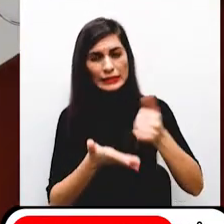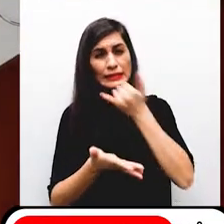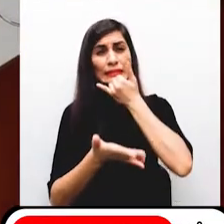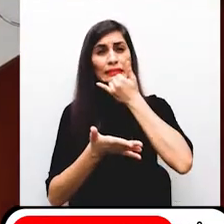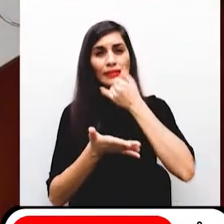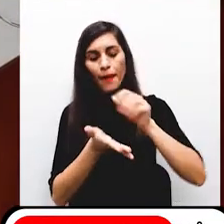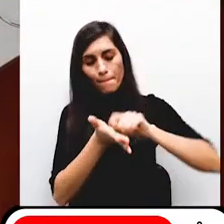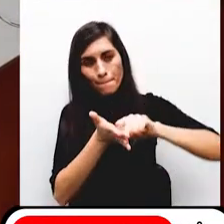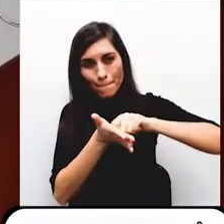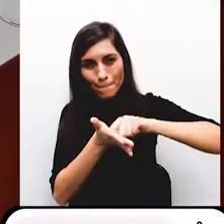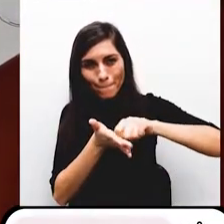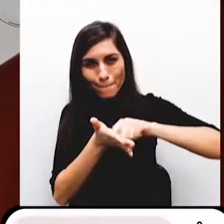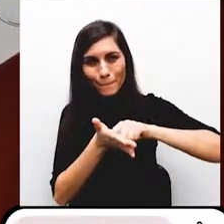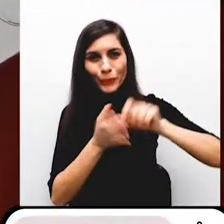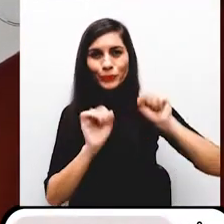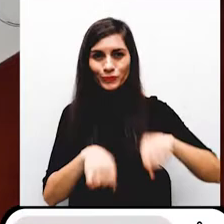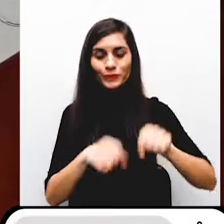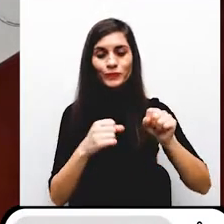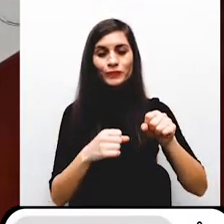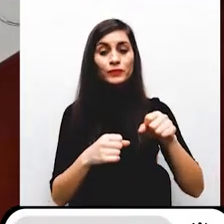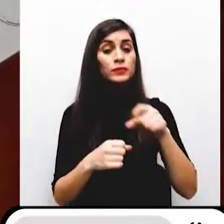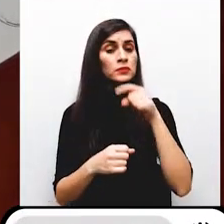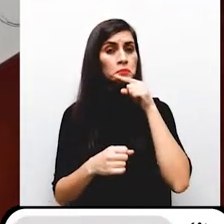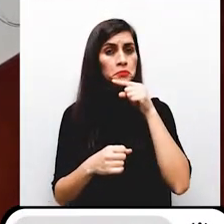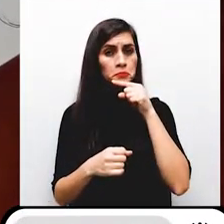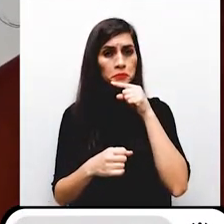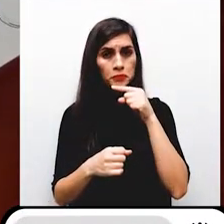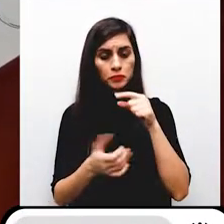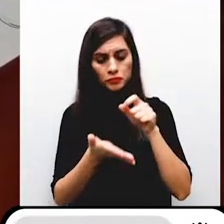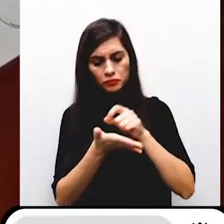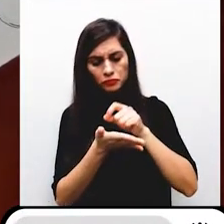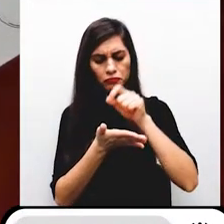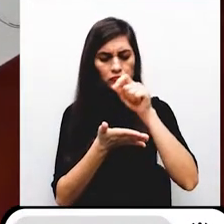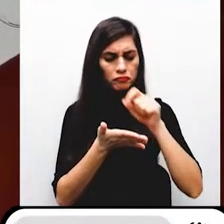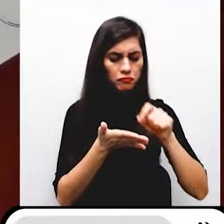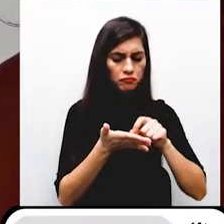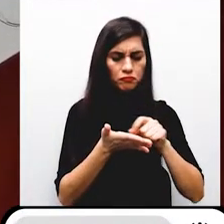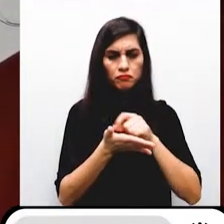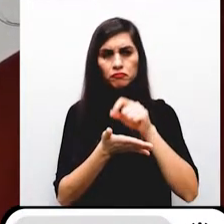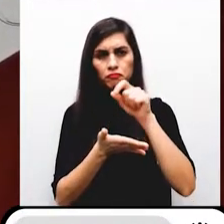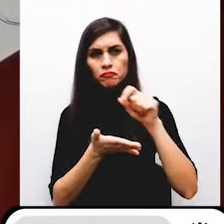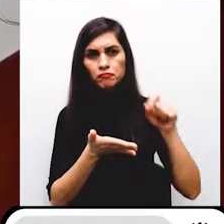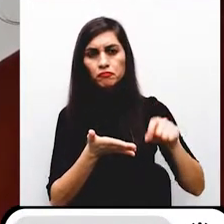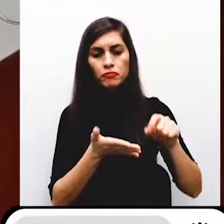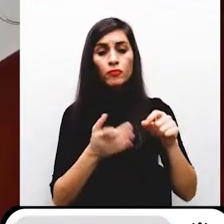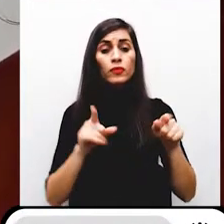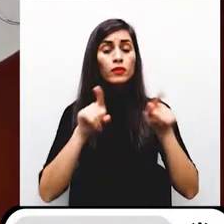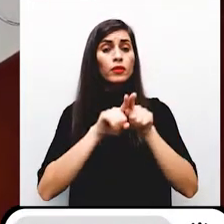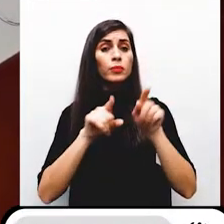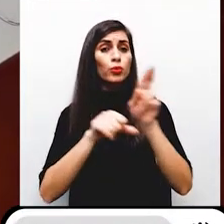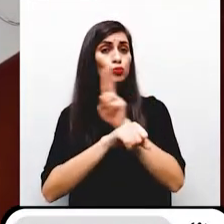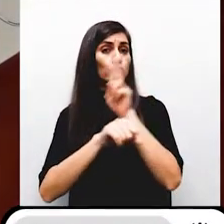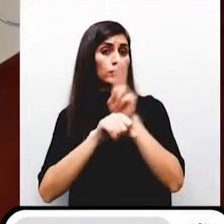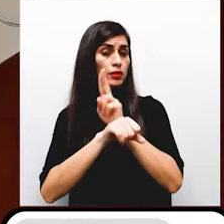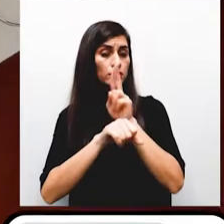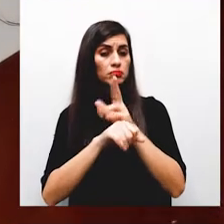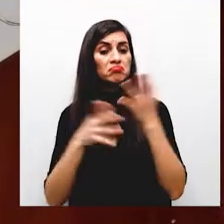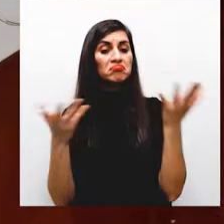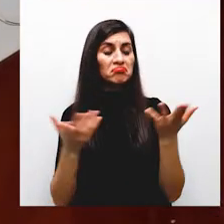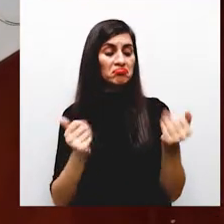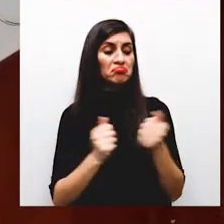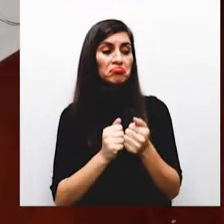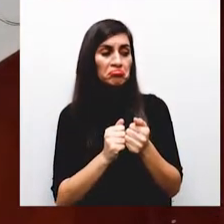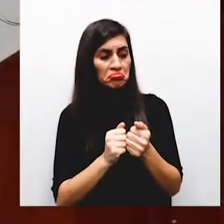podamos borrar en caso de que no nos esté gustando la forma que está quedando. Y luego, preferiblemente,